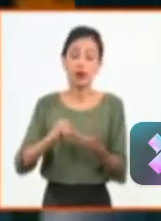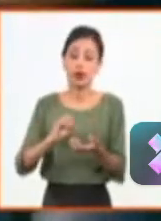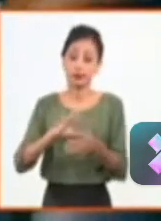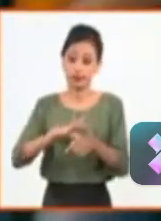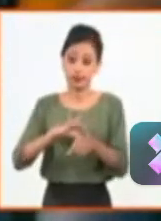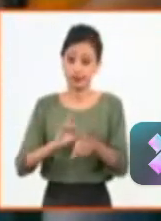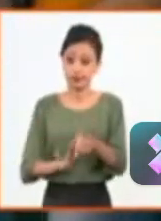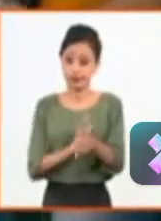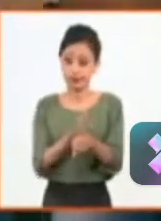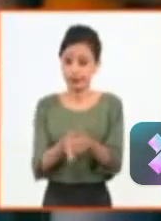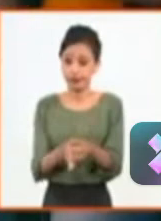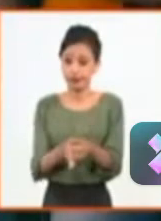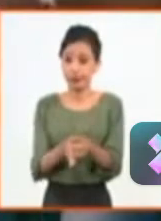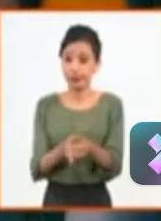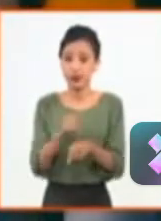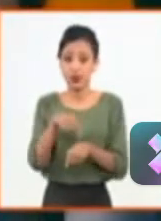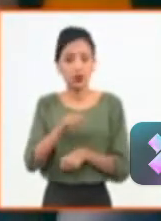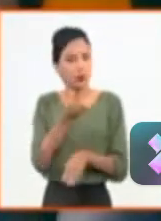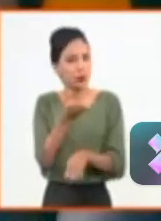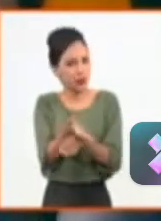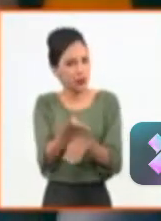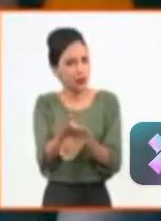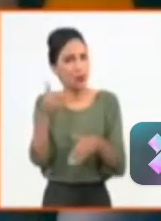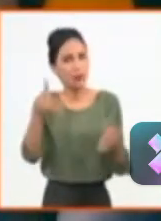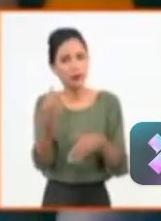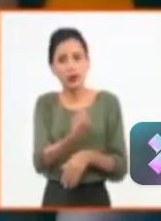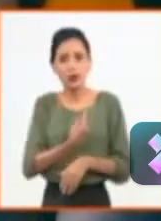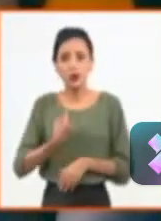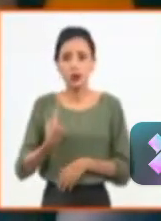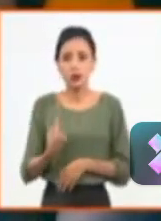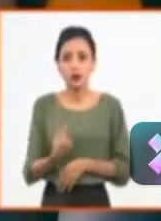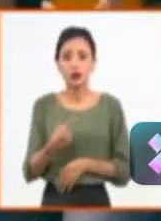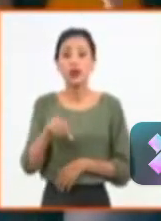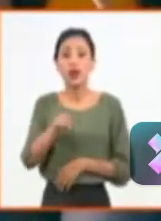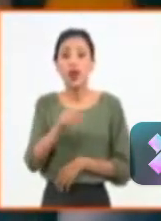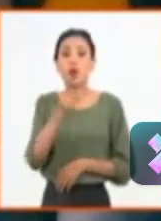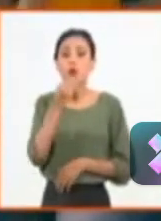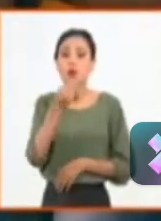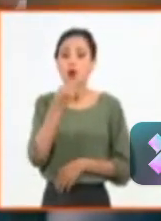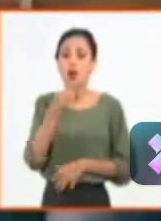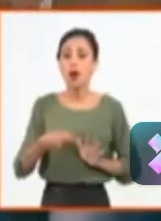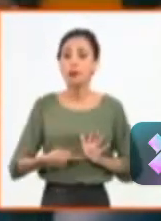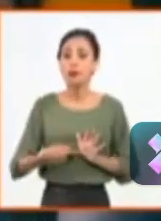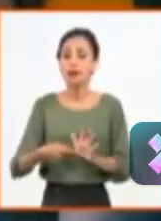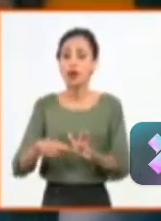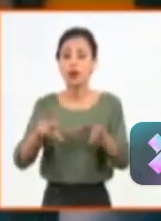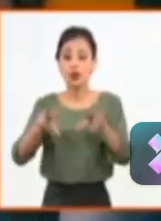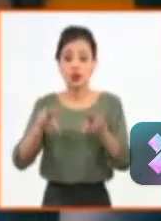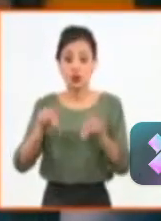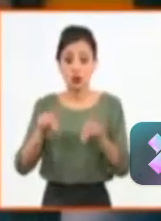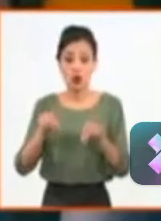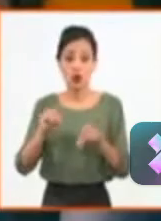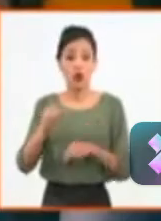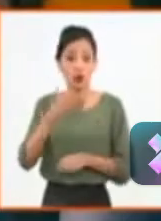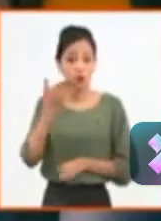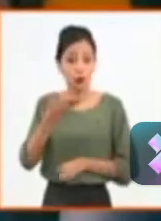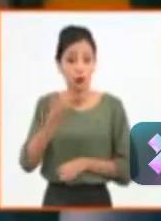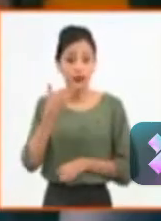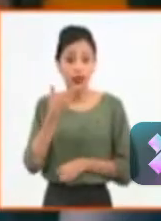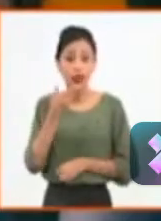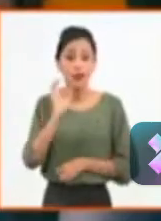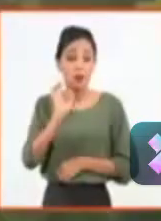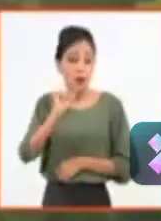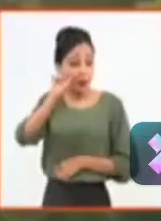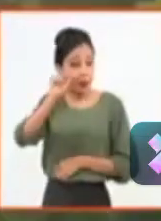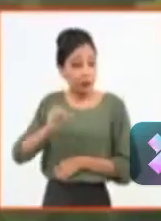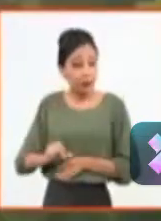Y bueno, nada, le pedimos que estuviera con nosotros y que pudiera también presentar esta nueva temporada de Rostros de Matanceros que están enfrentando